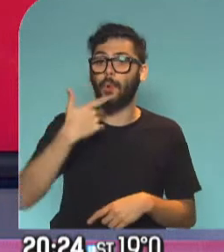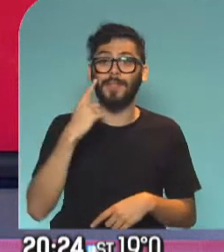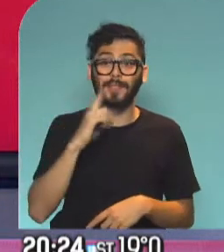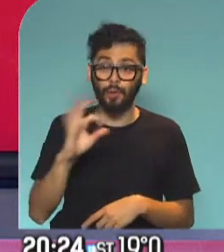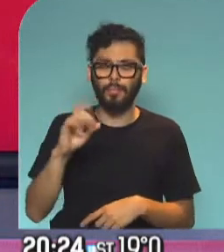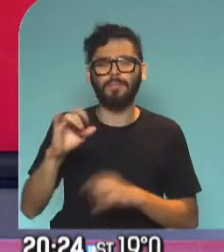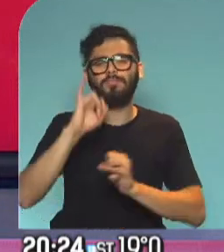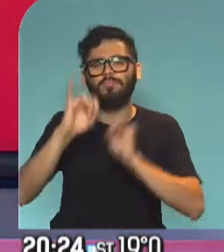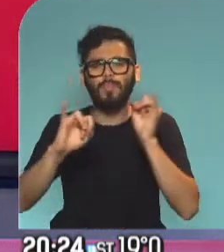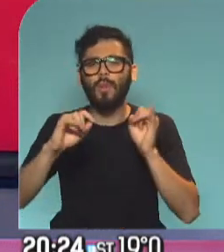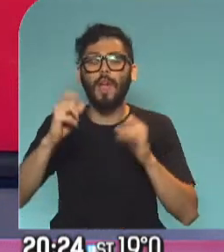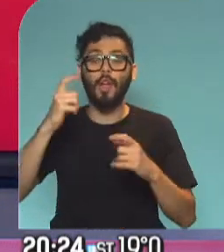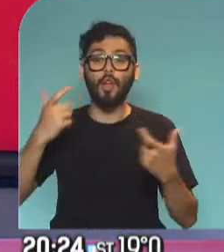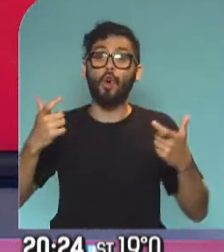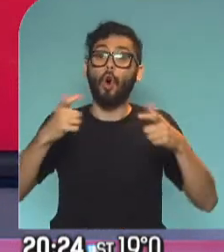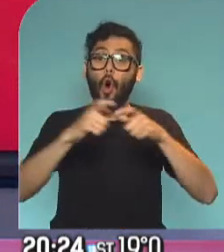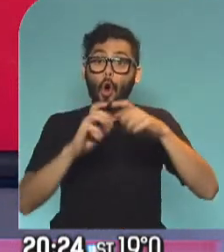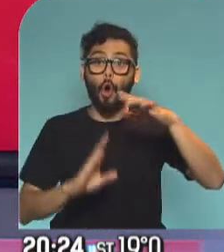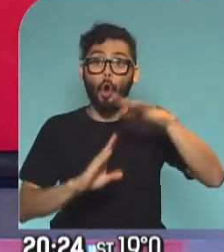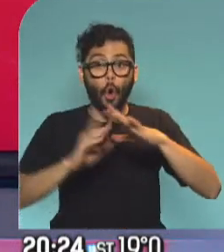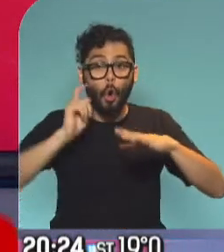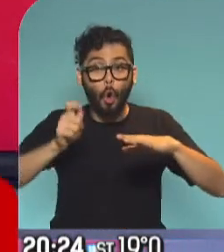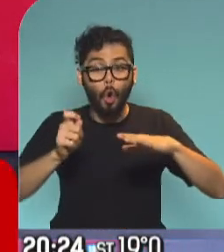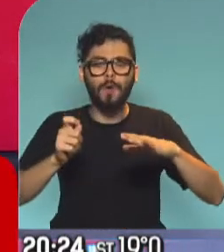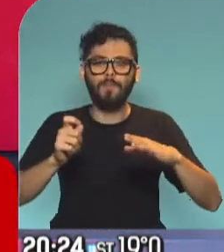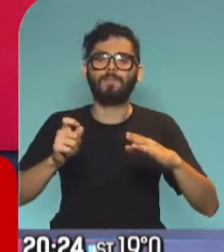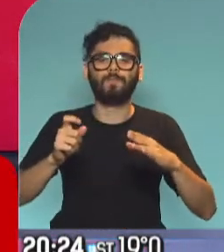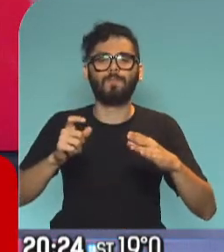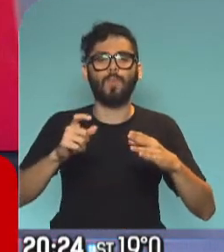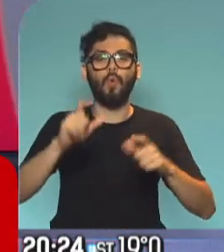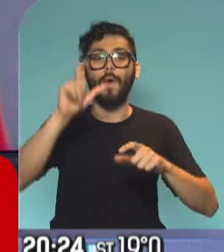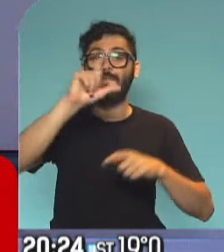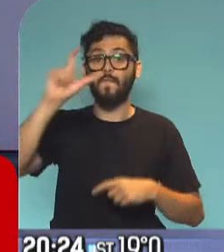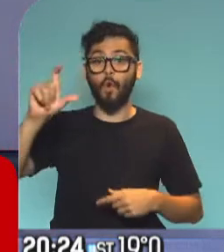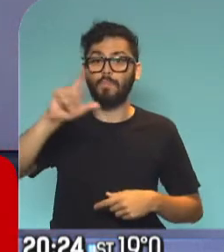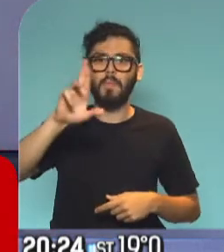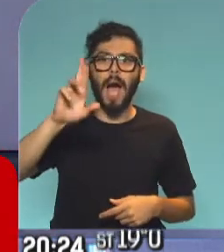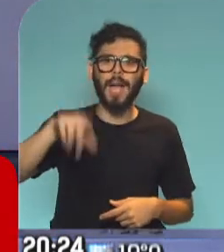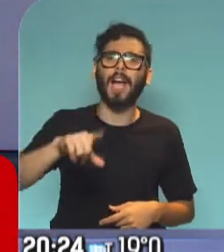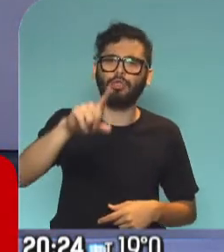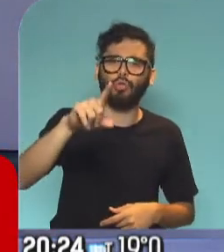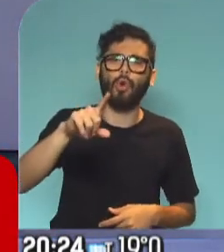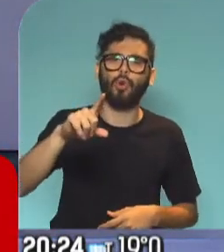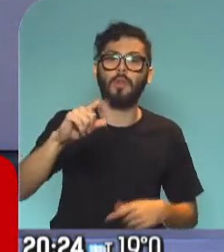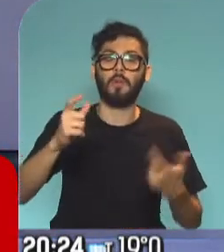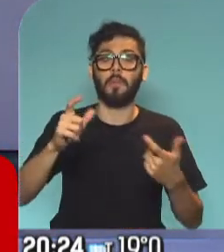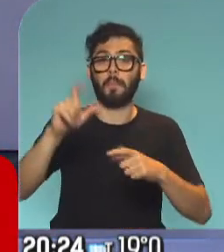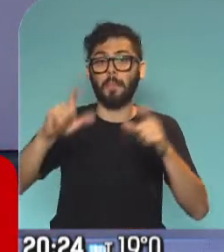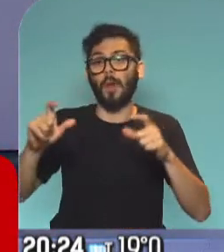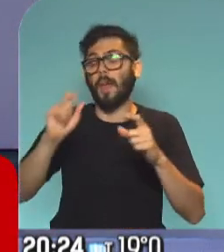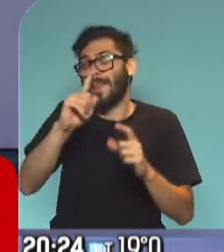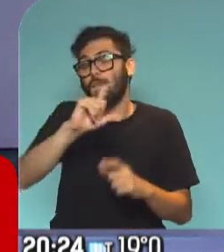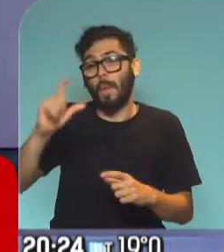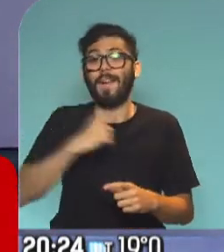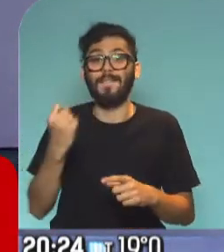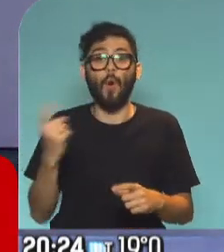La Corte Suprema de Justicia de la Nación le ha dado la razón a aquellos formoseños o a aquellas personas que querían volver a Formosa, formoseños o no, que